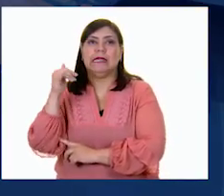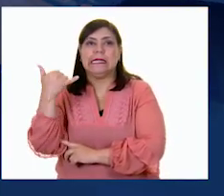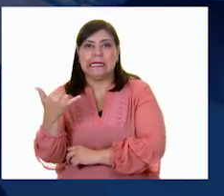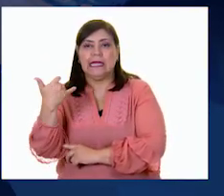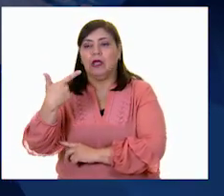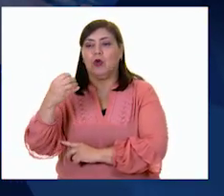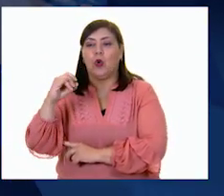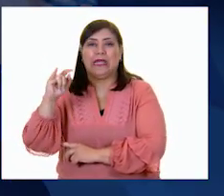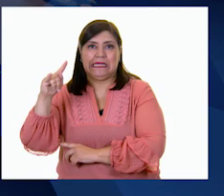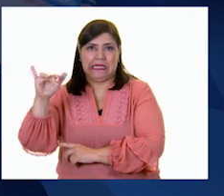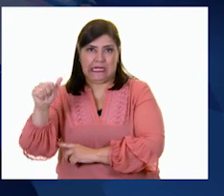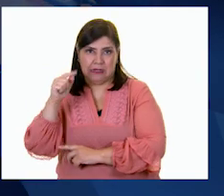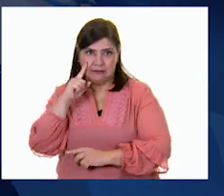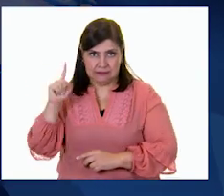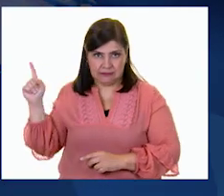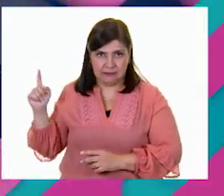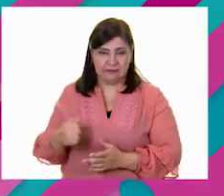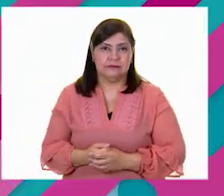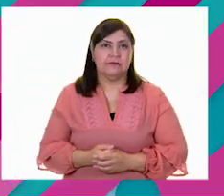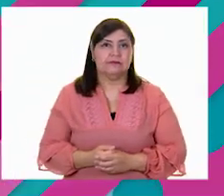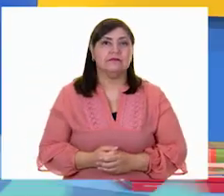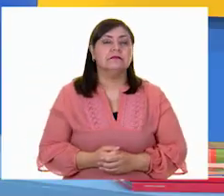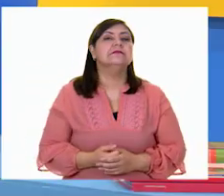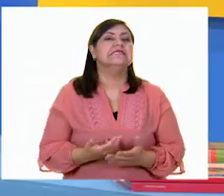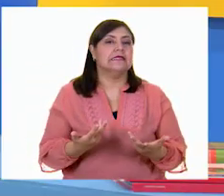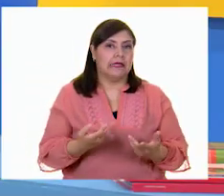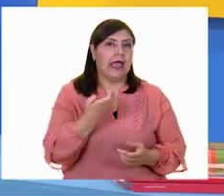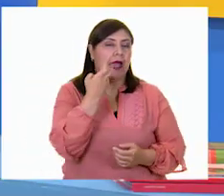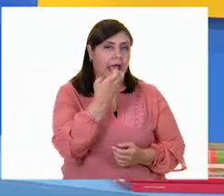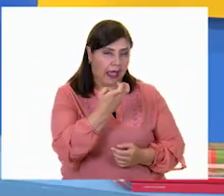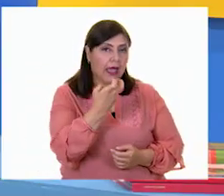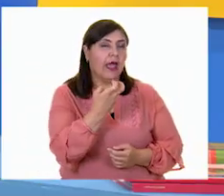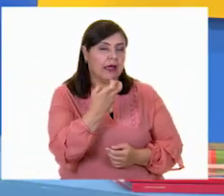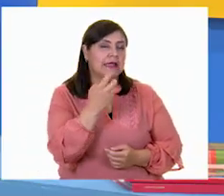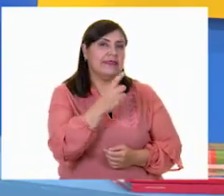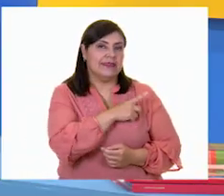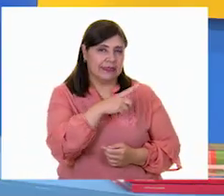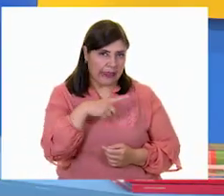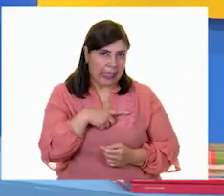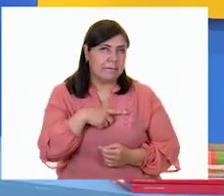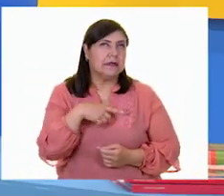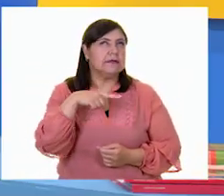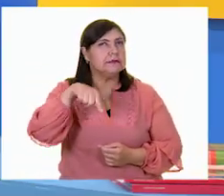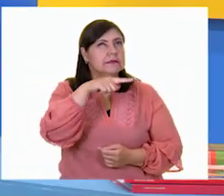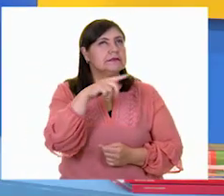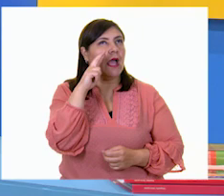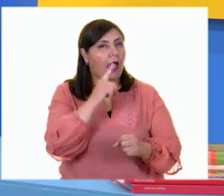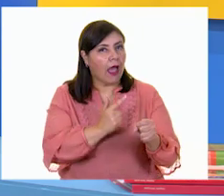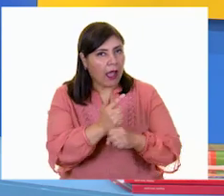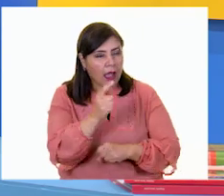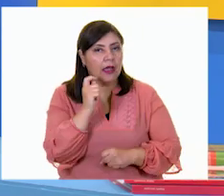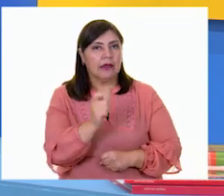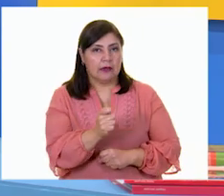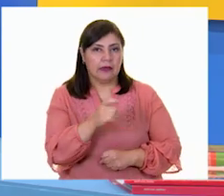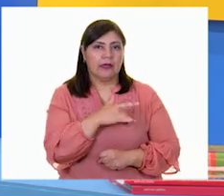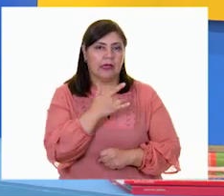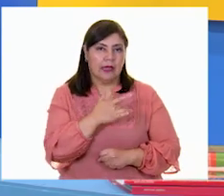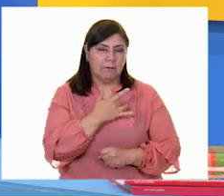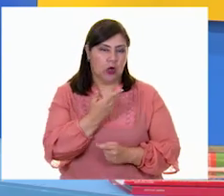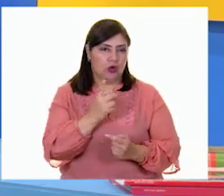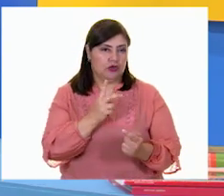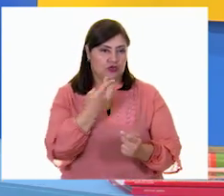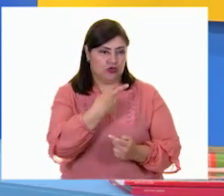y Goitia. Sí, en ese sentido vale la pena subrayar que el tipo de relación entre los